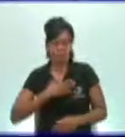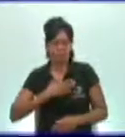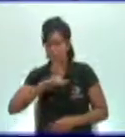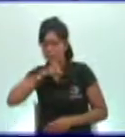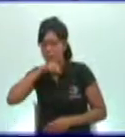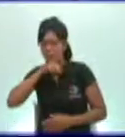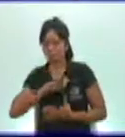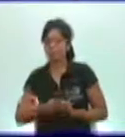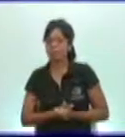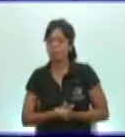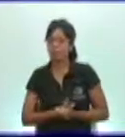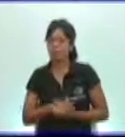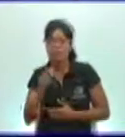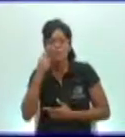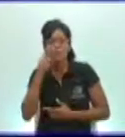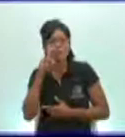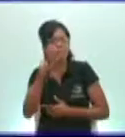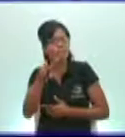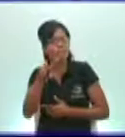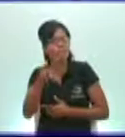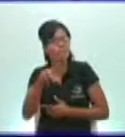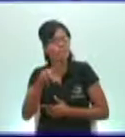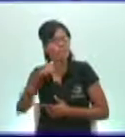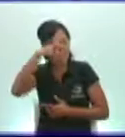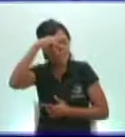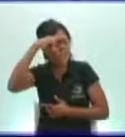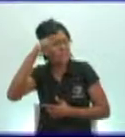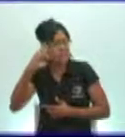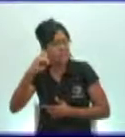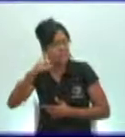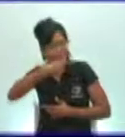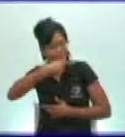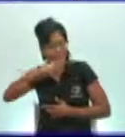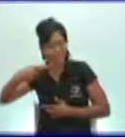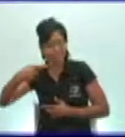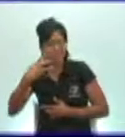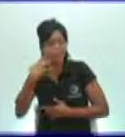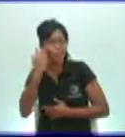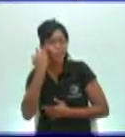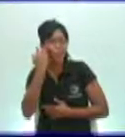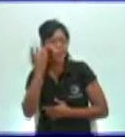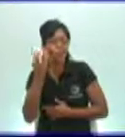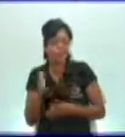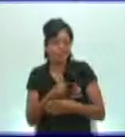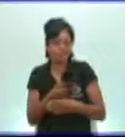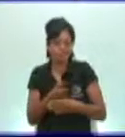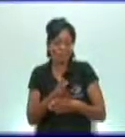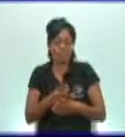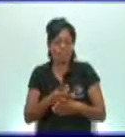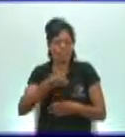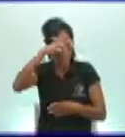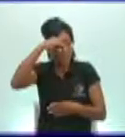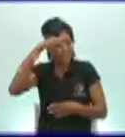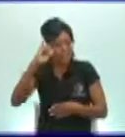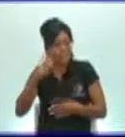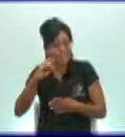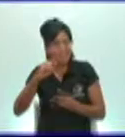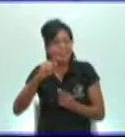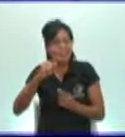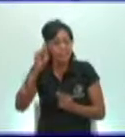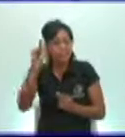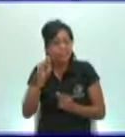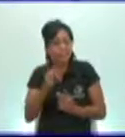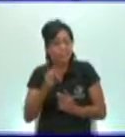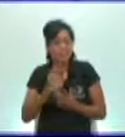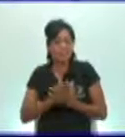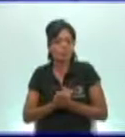sí que aparece, que está subrayado, está en otro color, es un sí acentuado. Y este sí